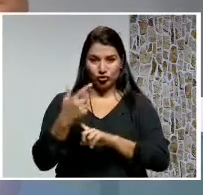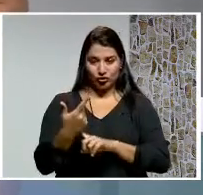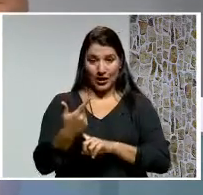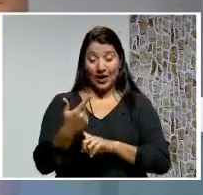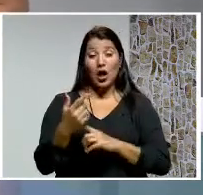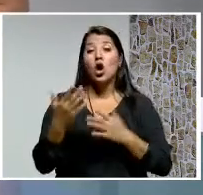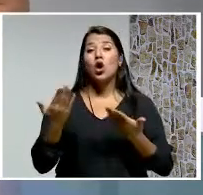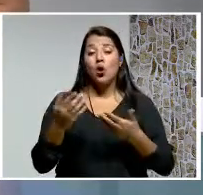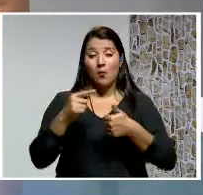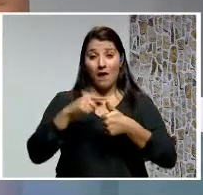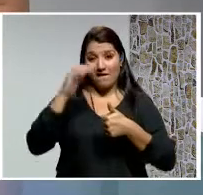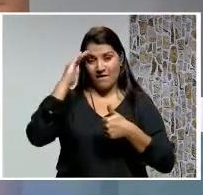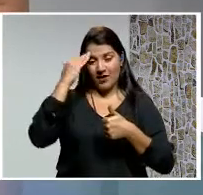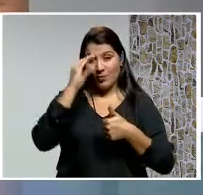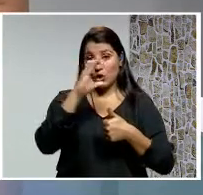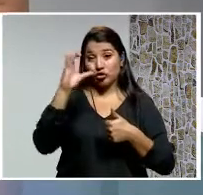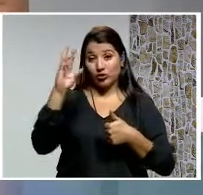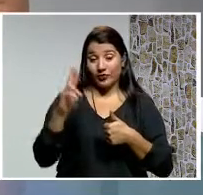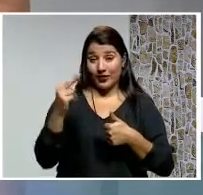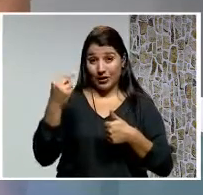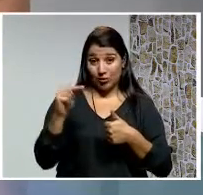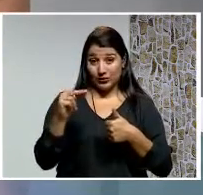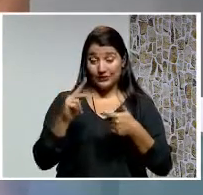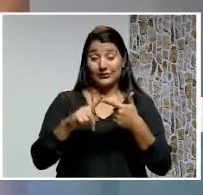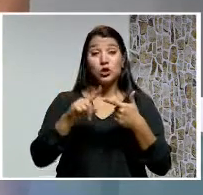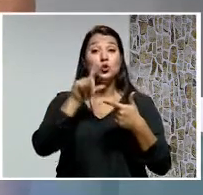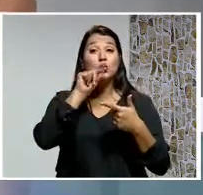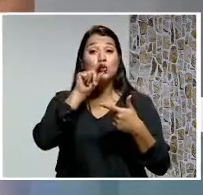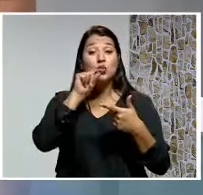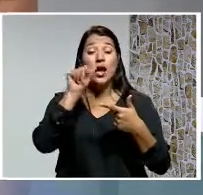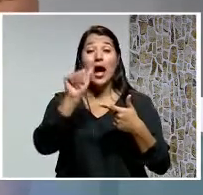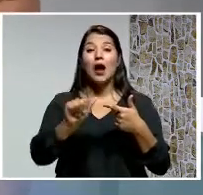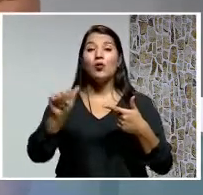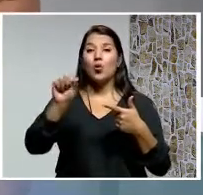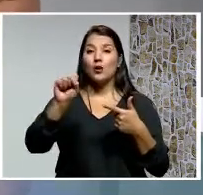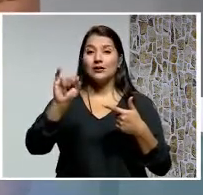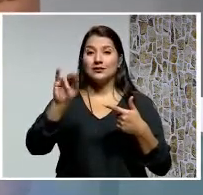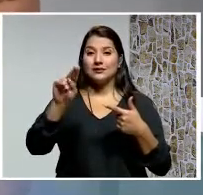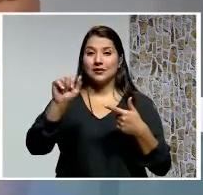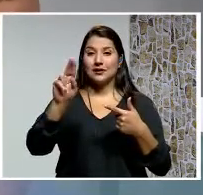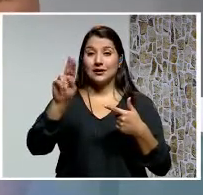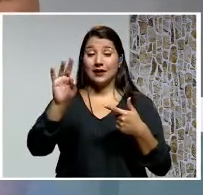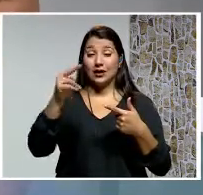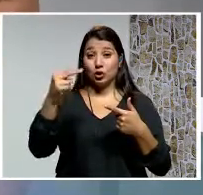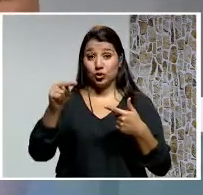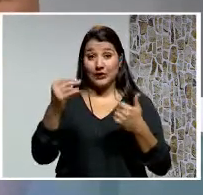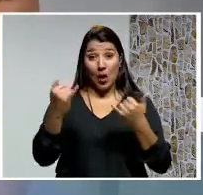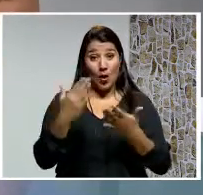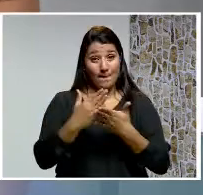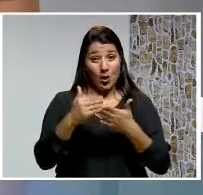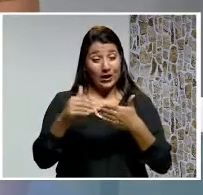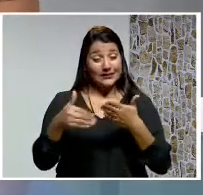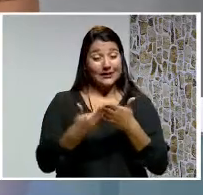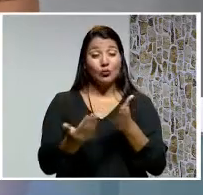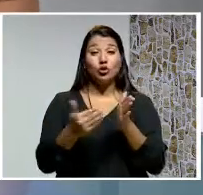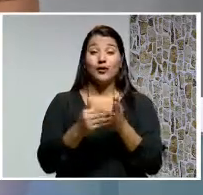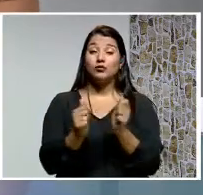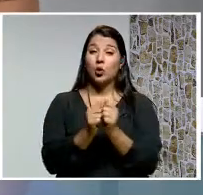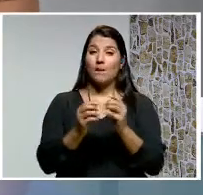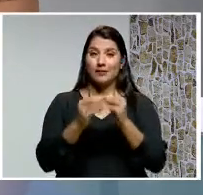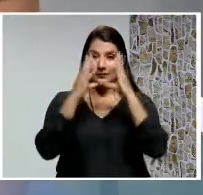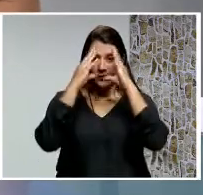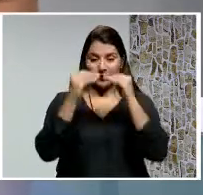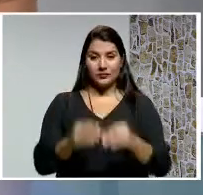Nos puede buscar en Facebook como Costa Rica Noticias y en Twitter como @SinarNoticias. Vamos a hacer una pausa, pero ya regresamos con más